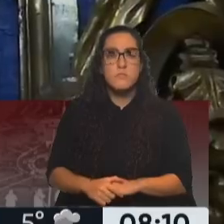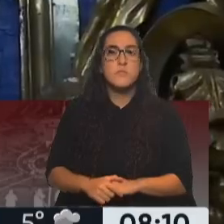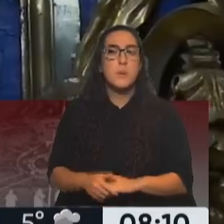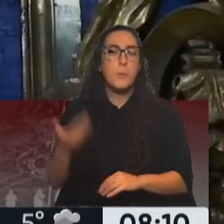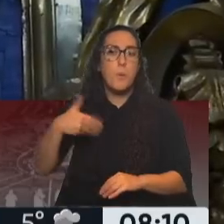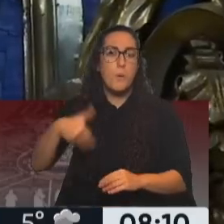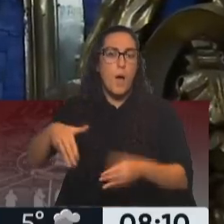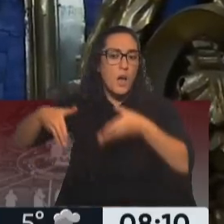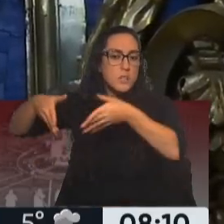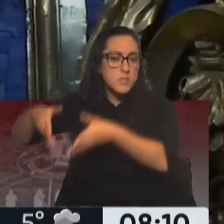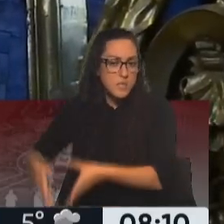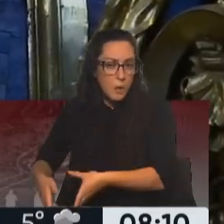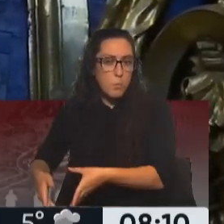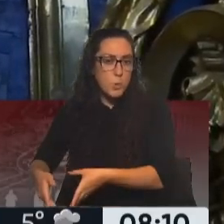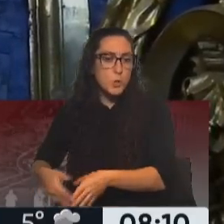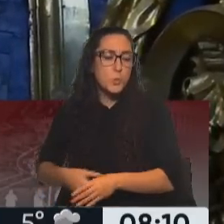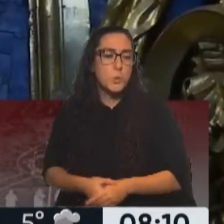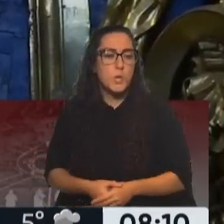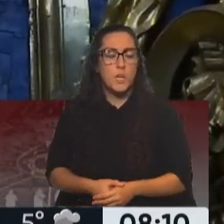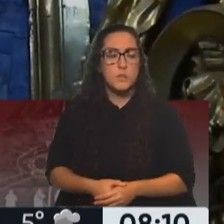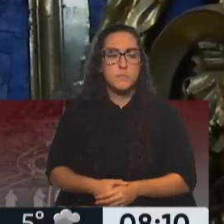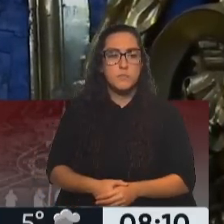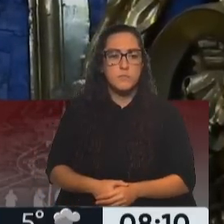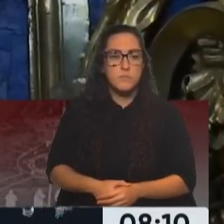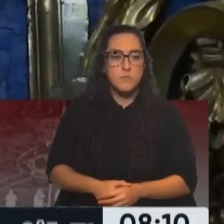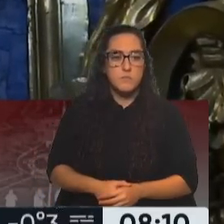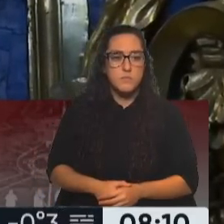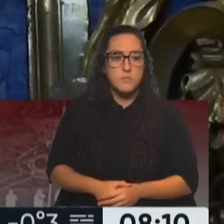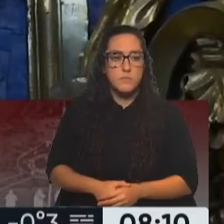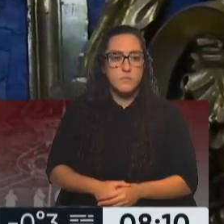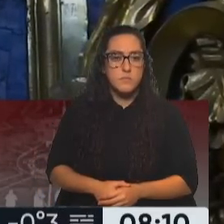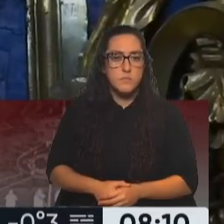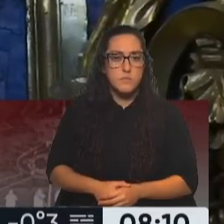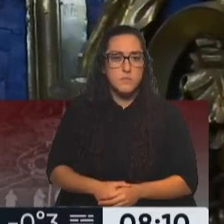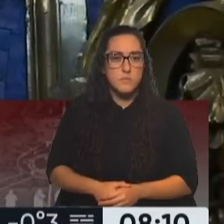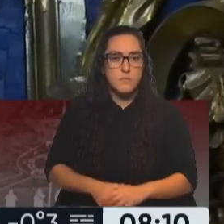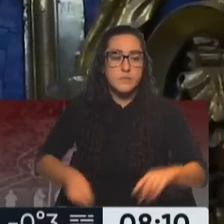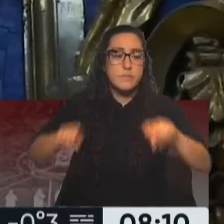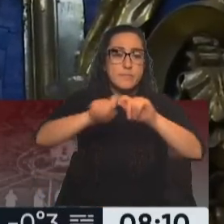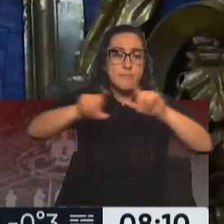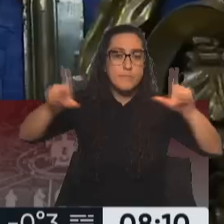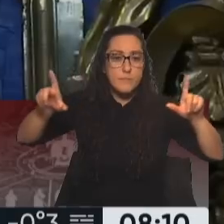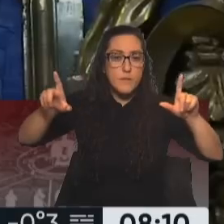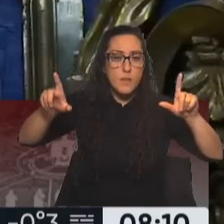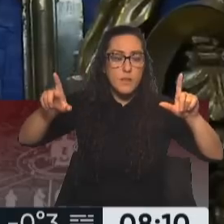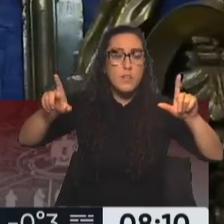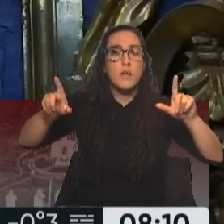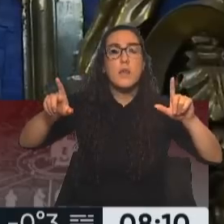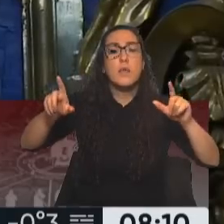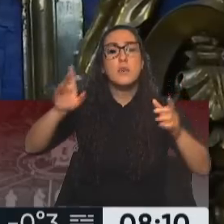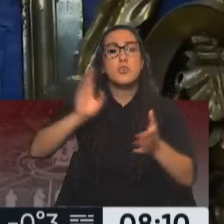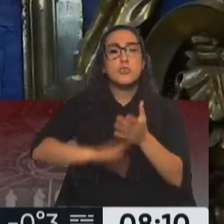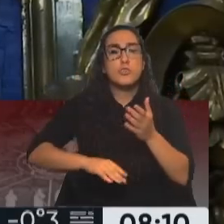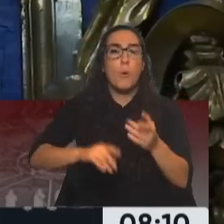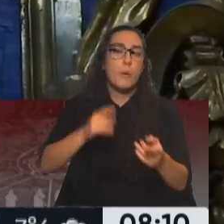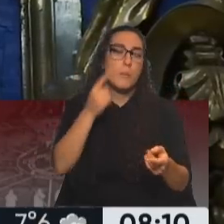sepultura Tito Padre del Papa Francisco. Bueno, esta imagen ya hace varios segundos que está al aire, tiene que ver con la transmisión oficial